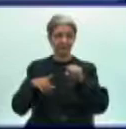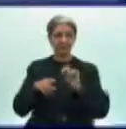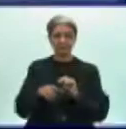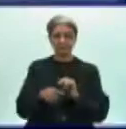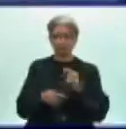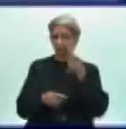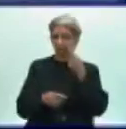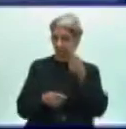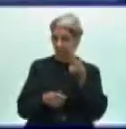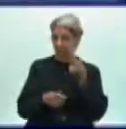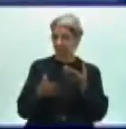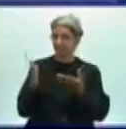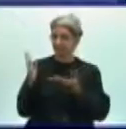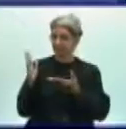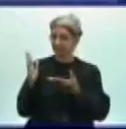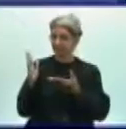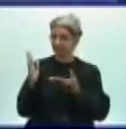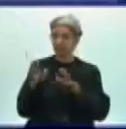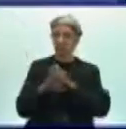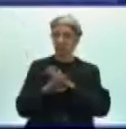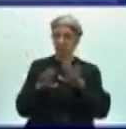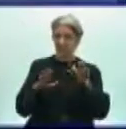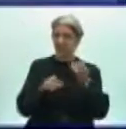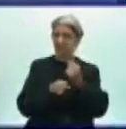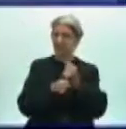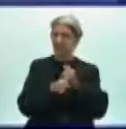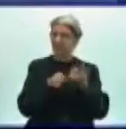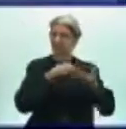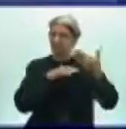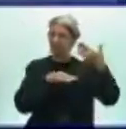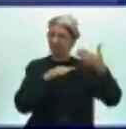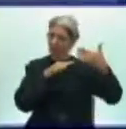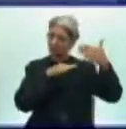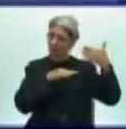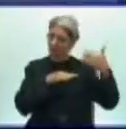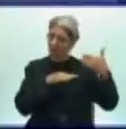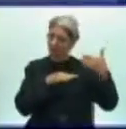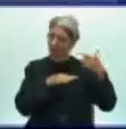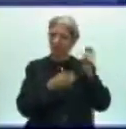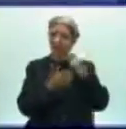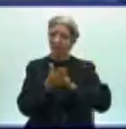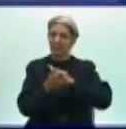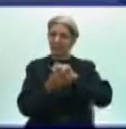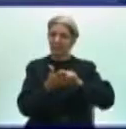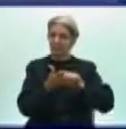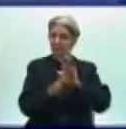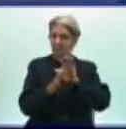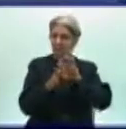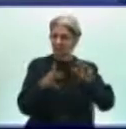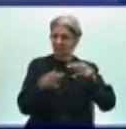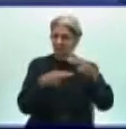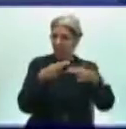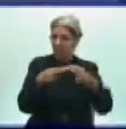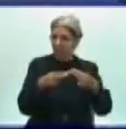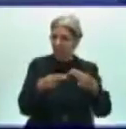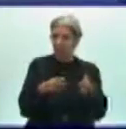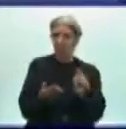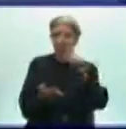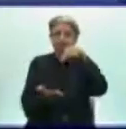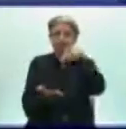¿Ven? Ya ustedes la han trabajado, deben tener su plan tipo realizado. Solamente estamos